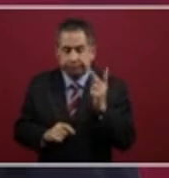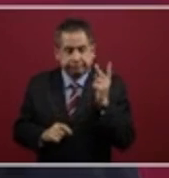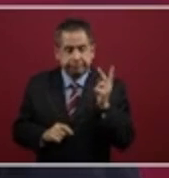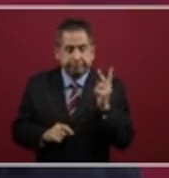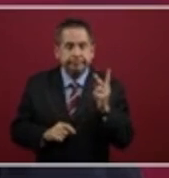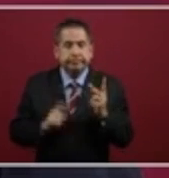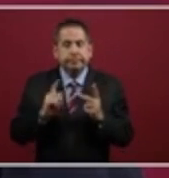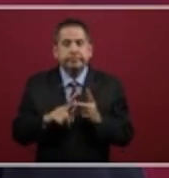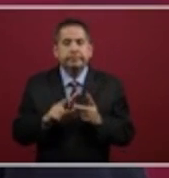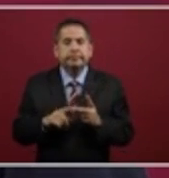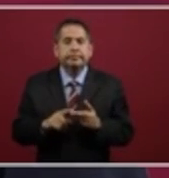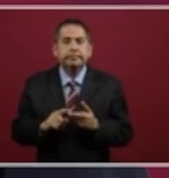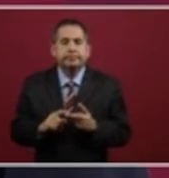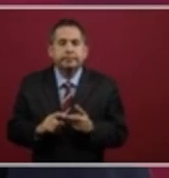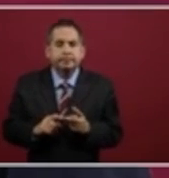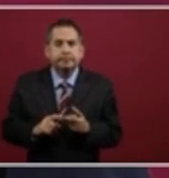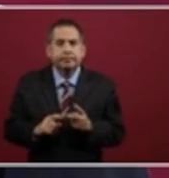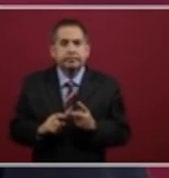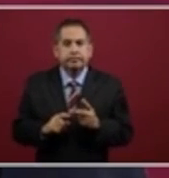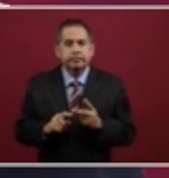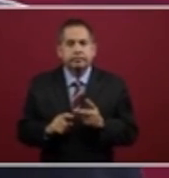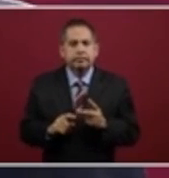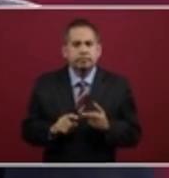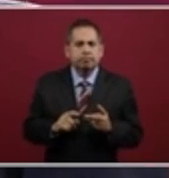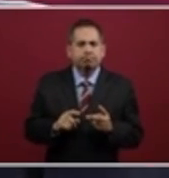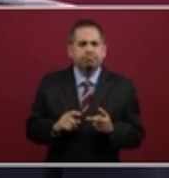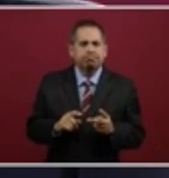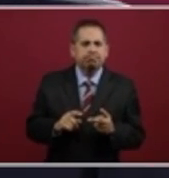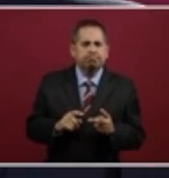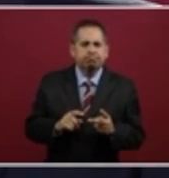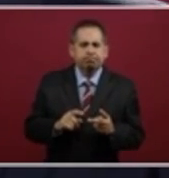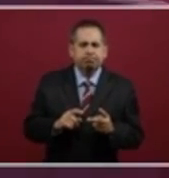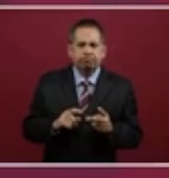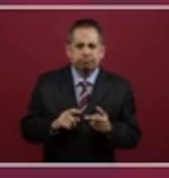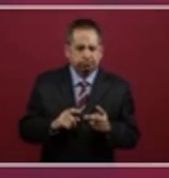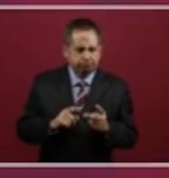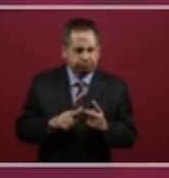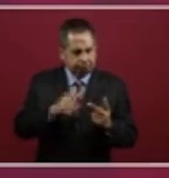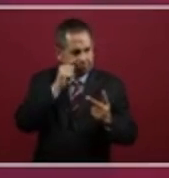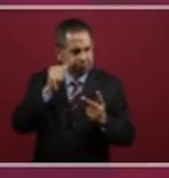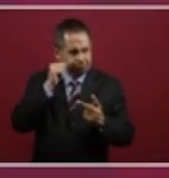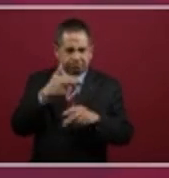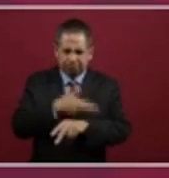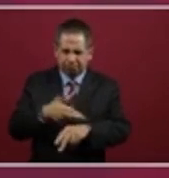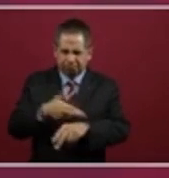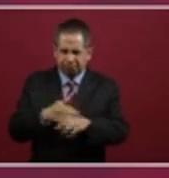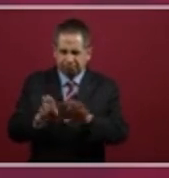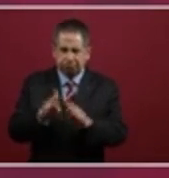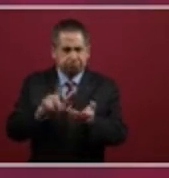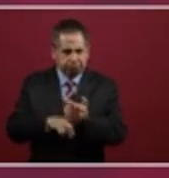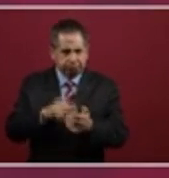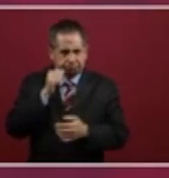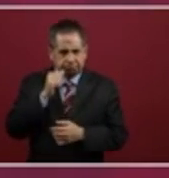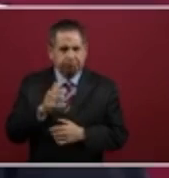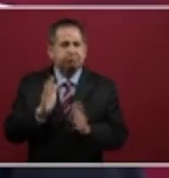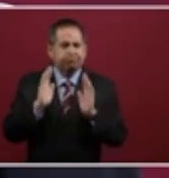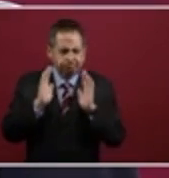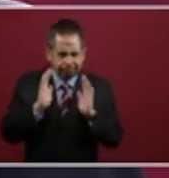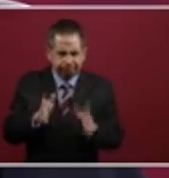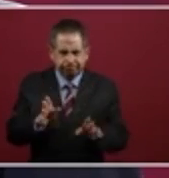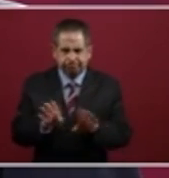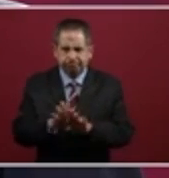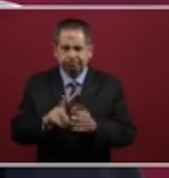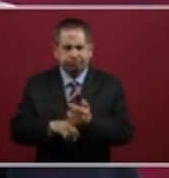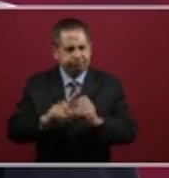es que con medidas como las de ayer ya queda